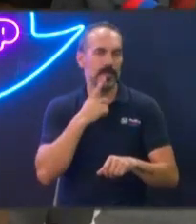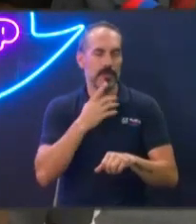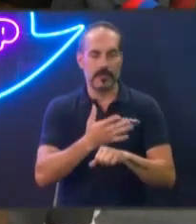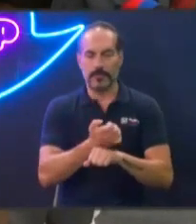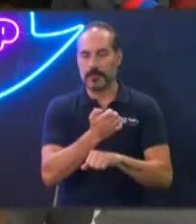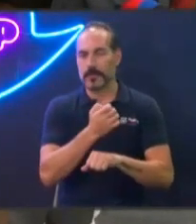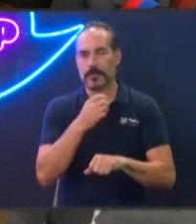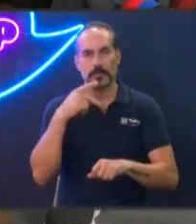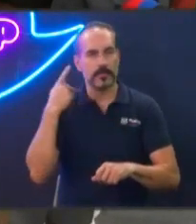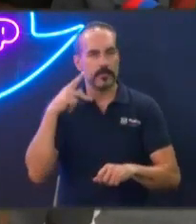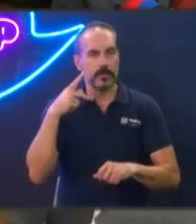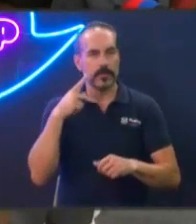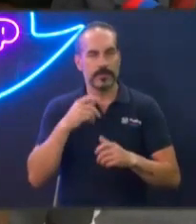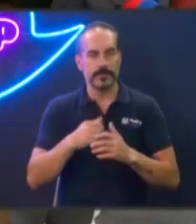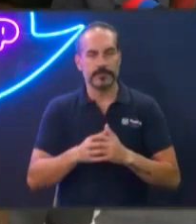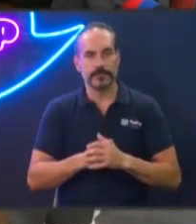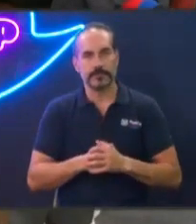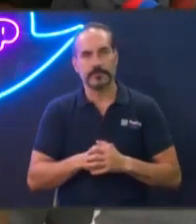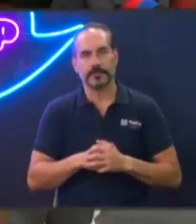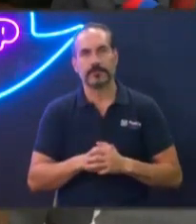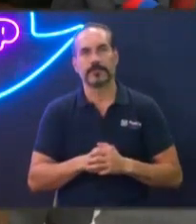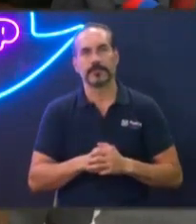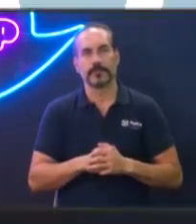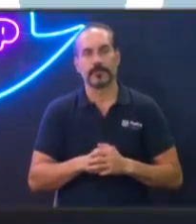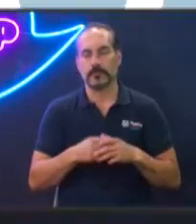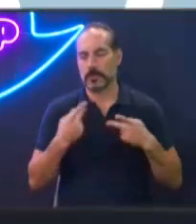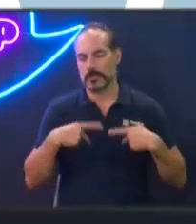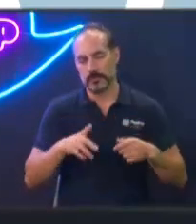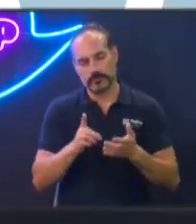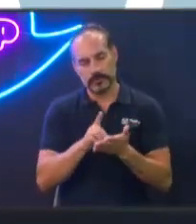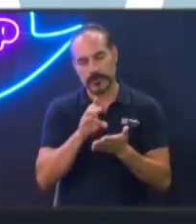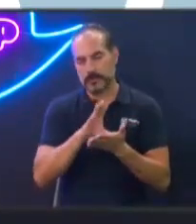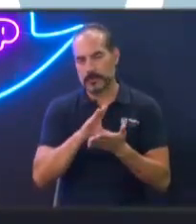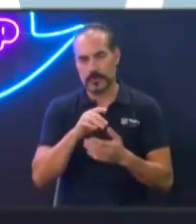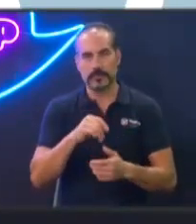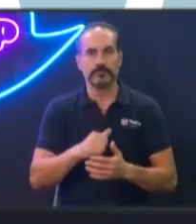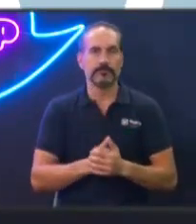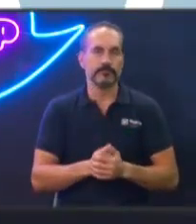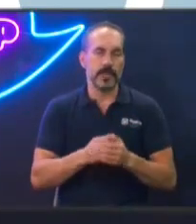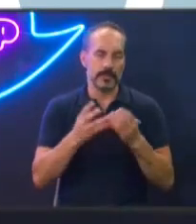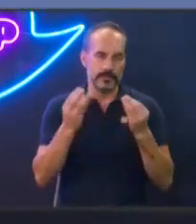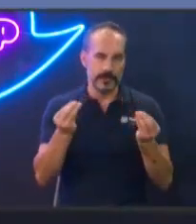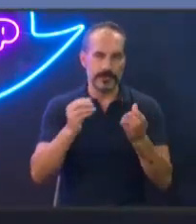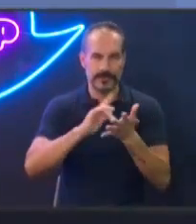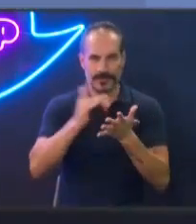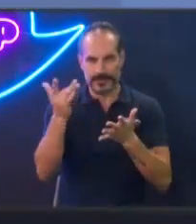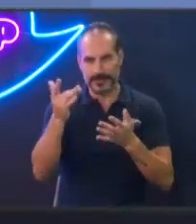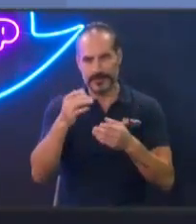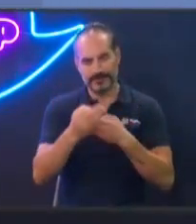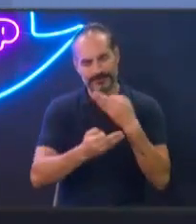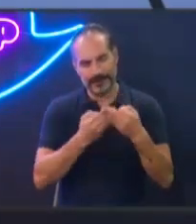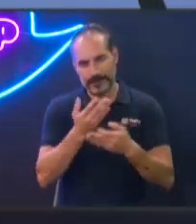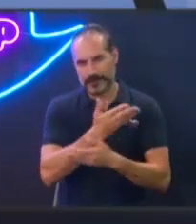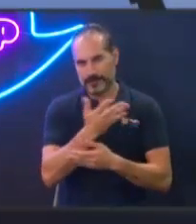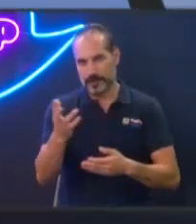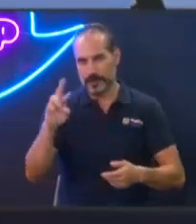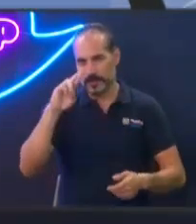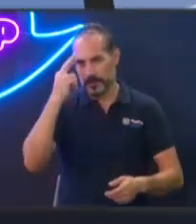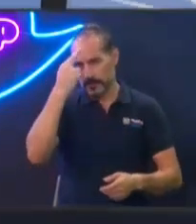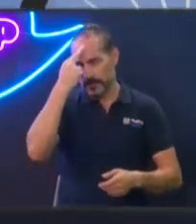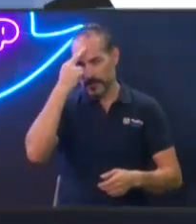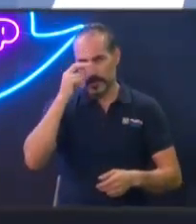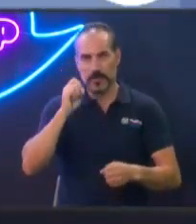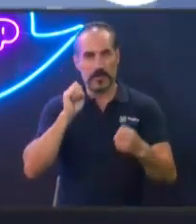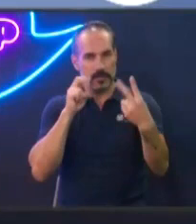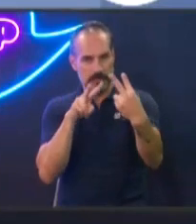población y este a la comunidad con con discapacidad también auditiva pues muchísimas gracias amigos recuerden eh nos